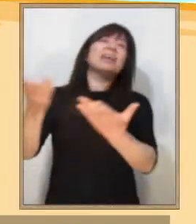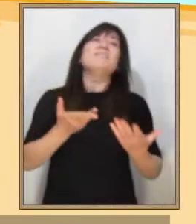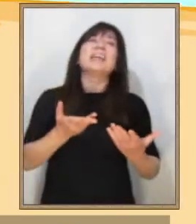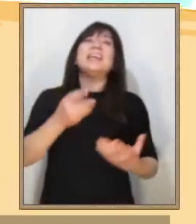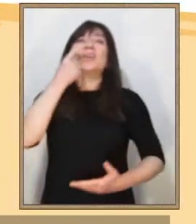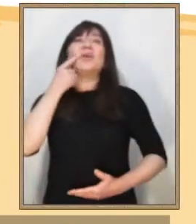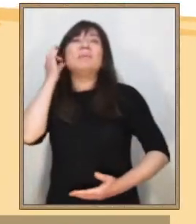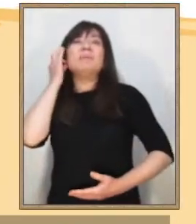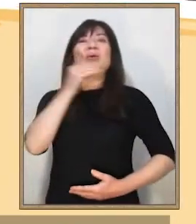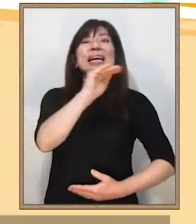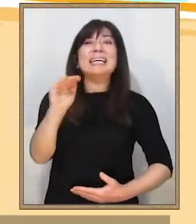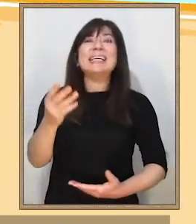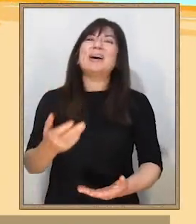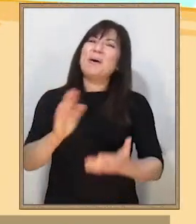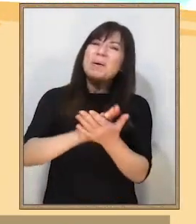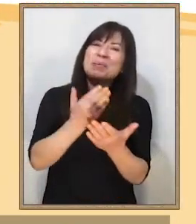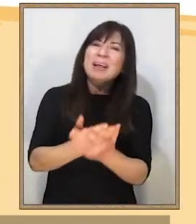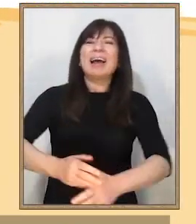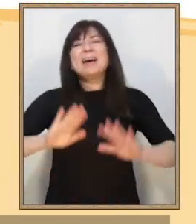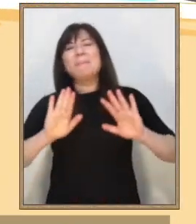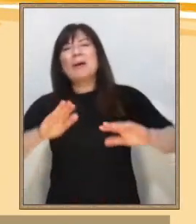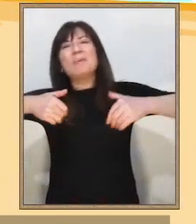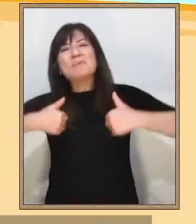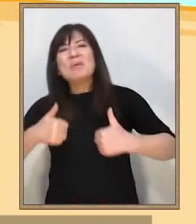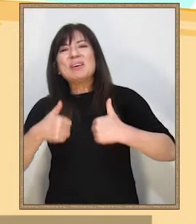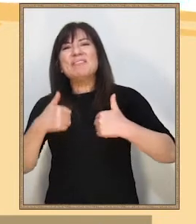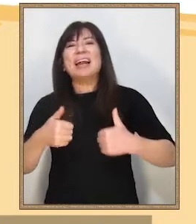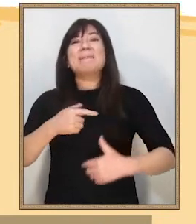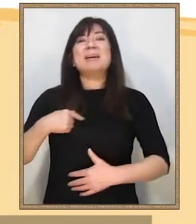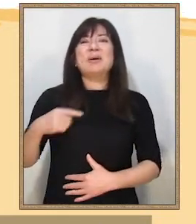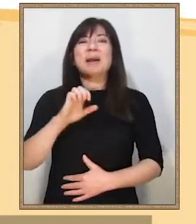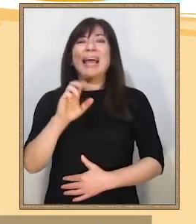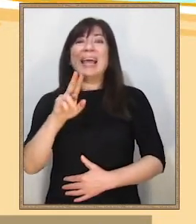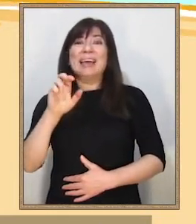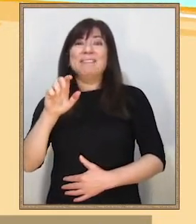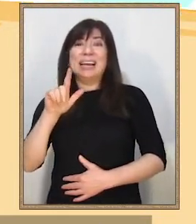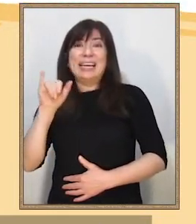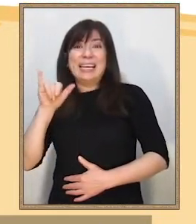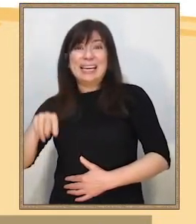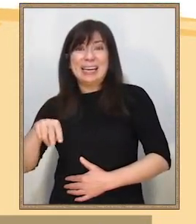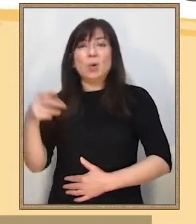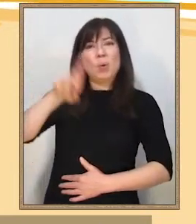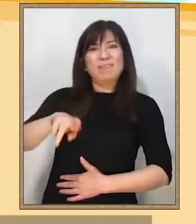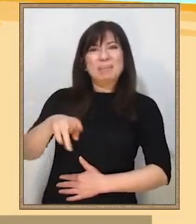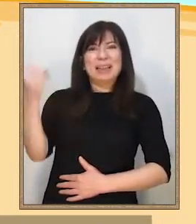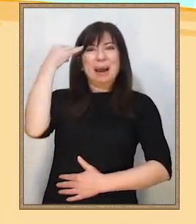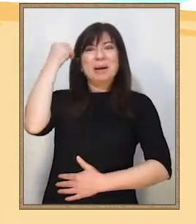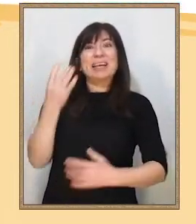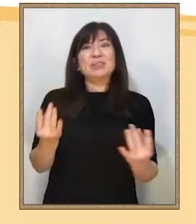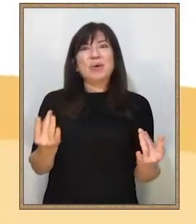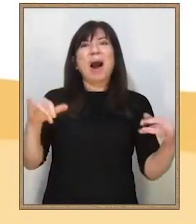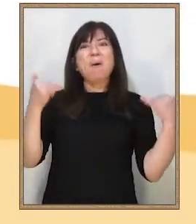Bienvenidos y bienvenidas. ¿Cómo están? Espero que muy bien. Mi nombre es Evelyn y nuevamente vamos a aprender yoga